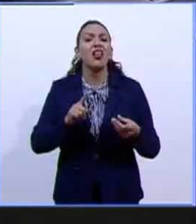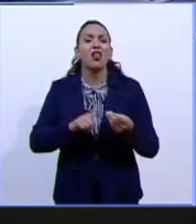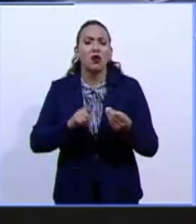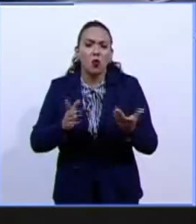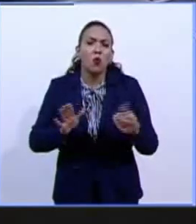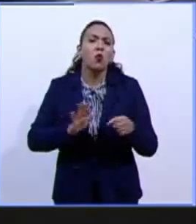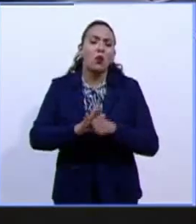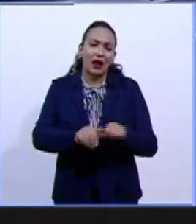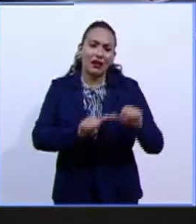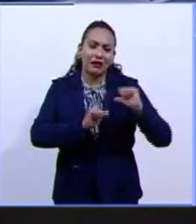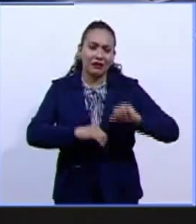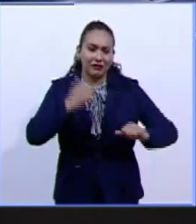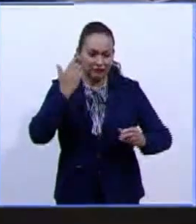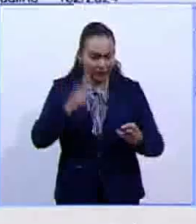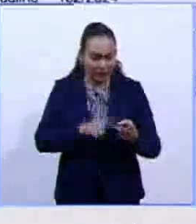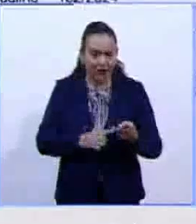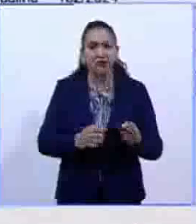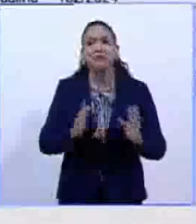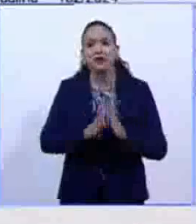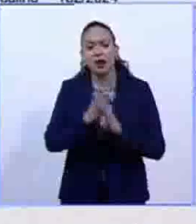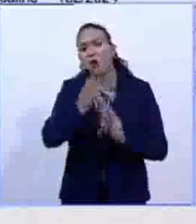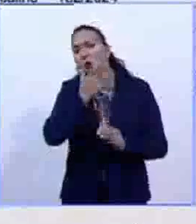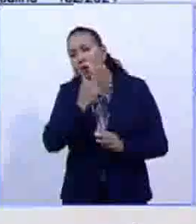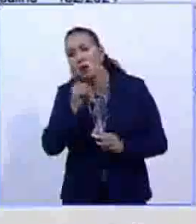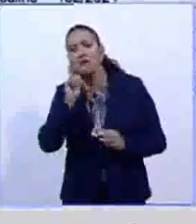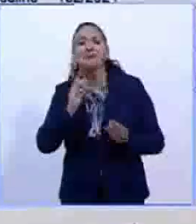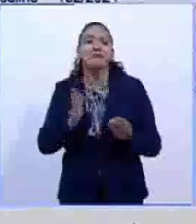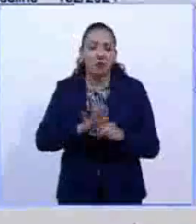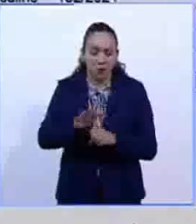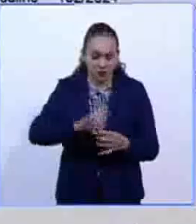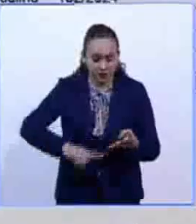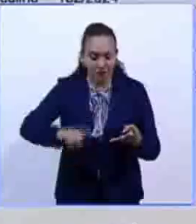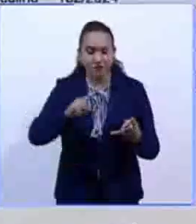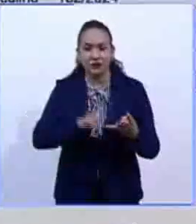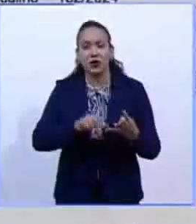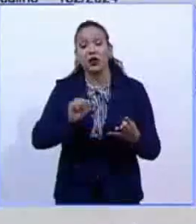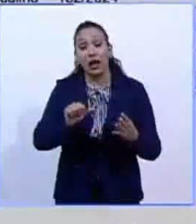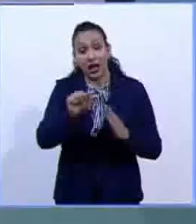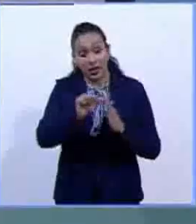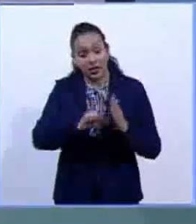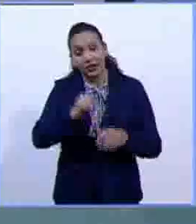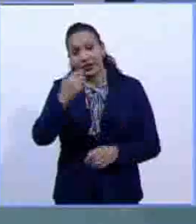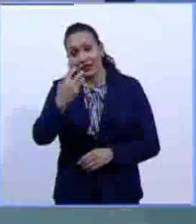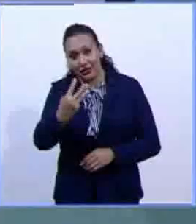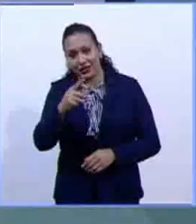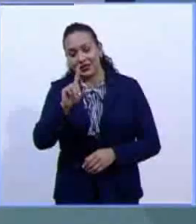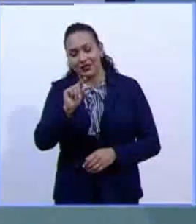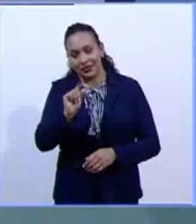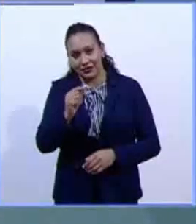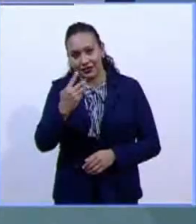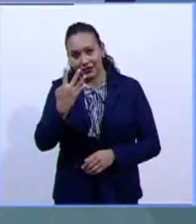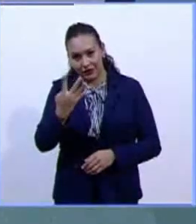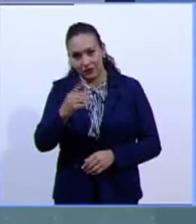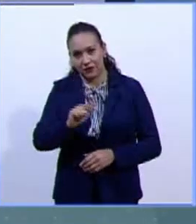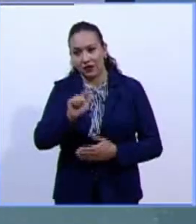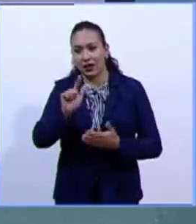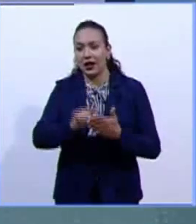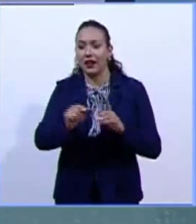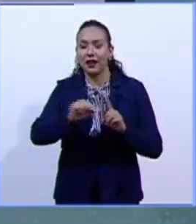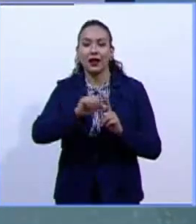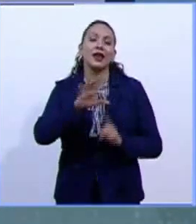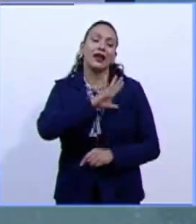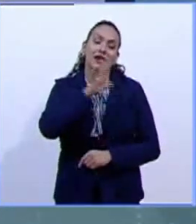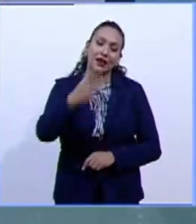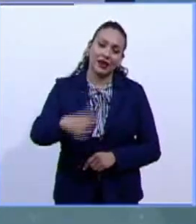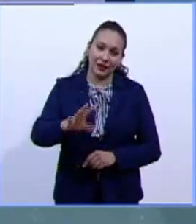postula, cargo de elección popular y sexo, conforme a lo establecido en los artículos 3 y 74 de la Ley General de